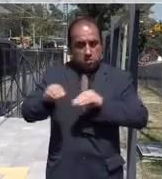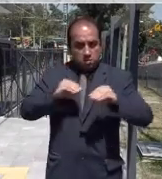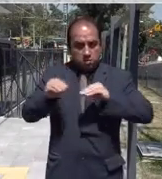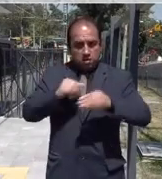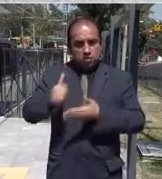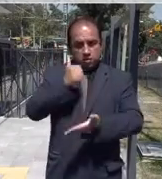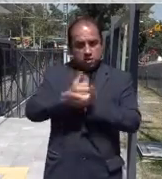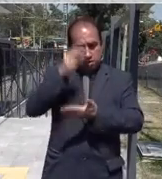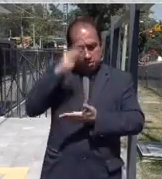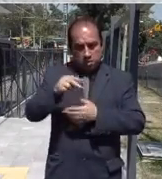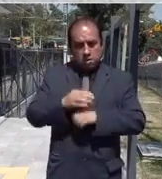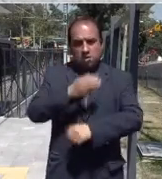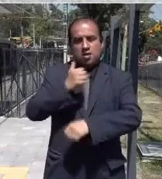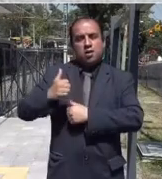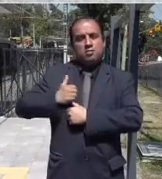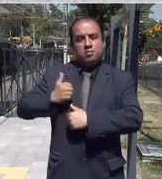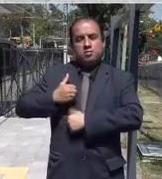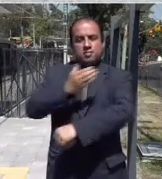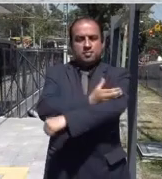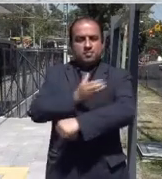le acompañan.